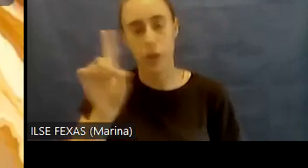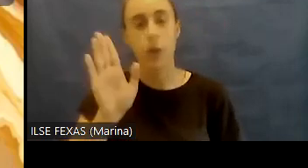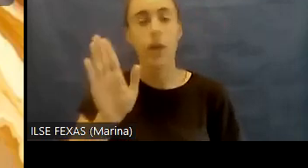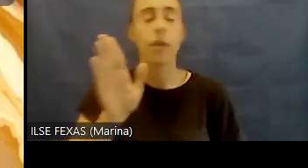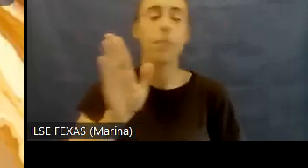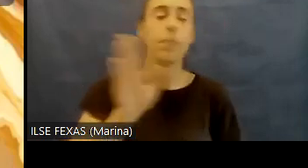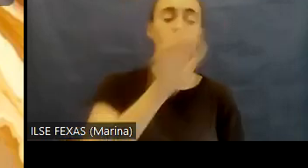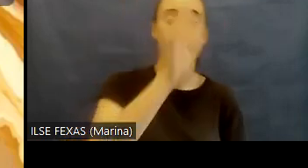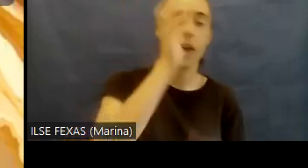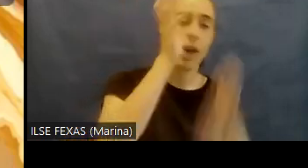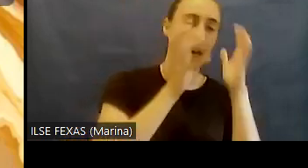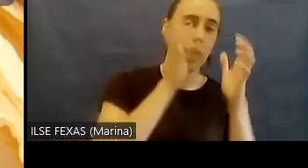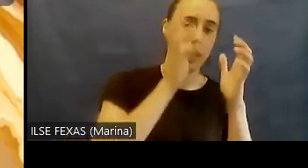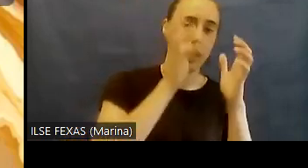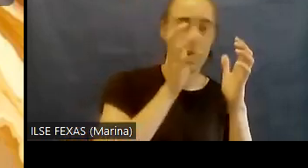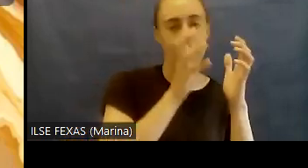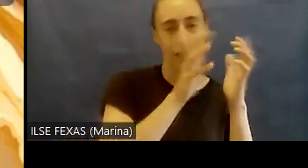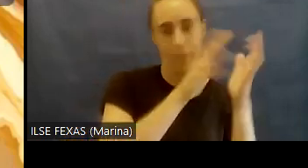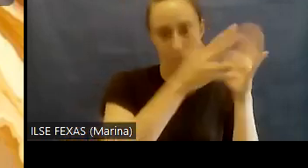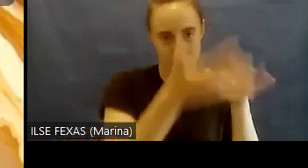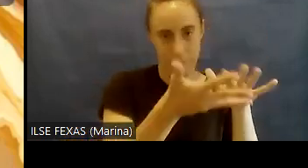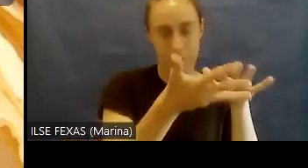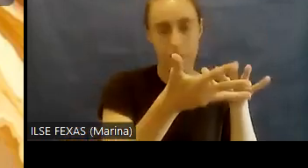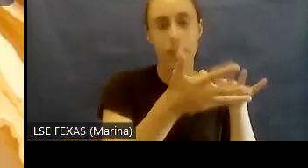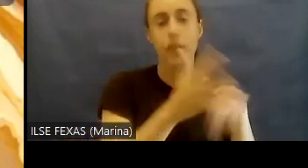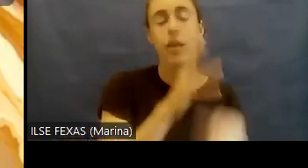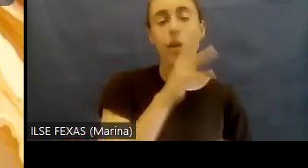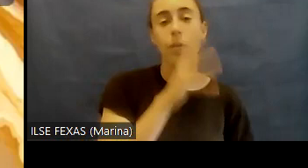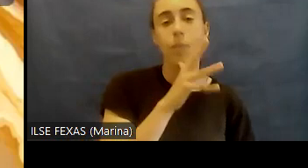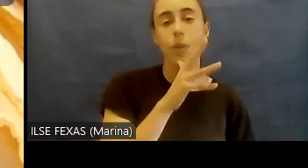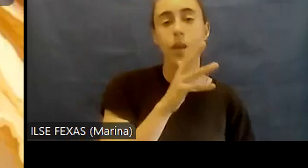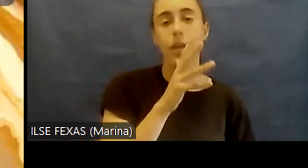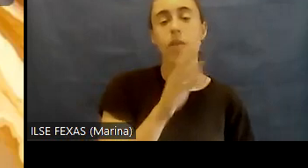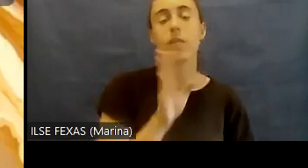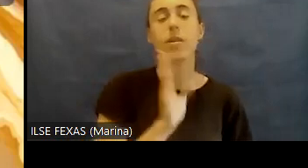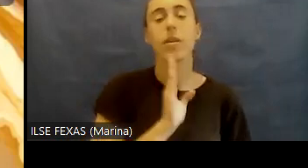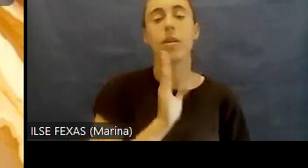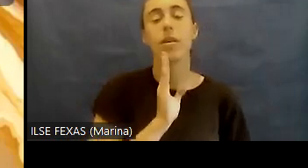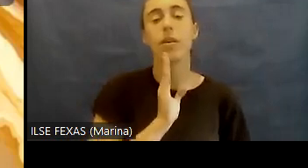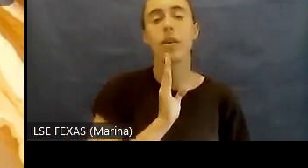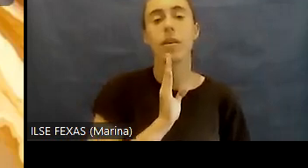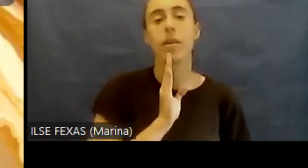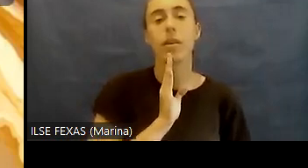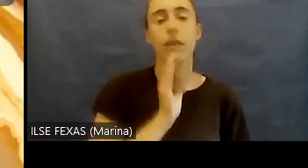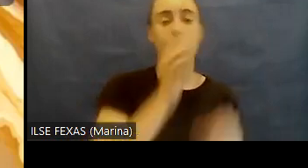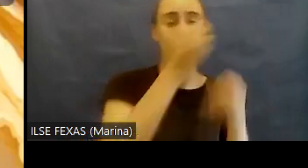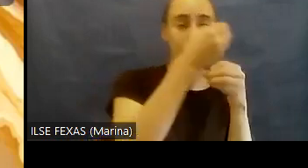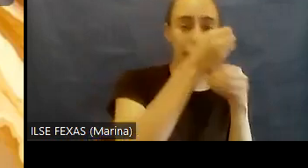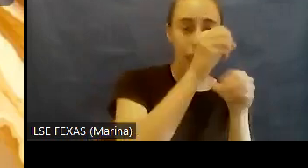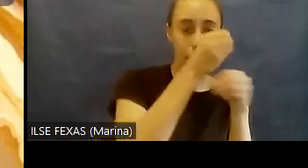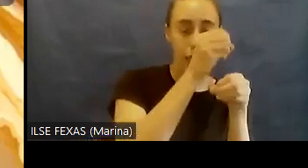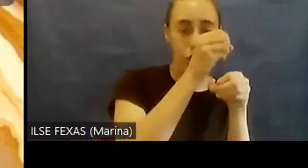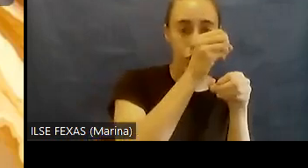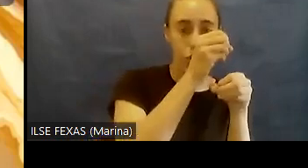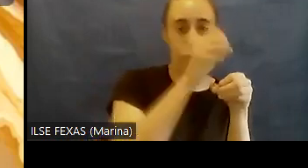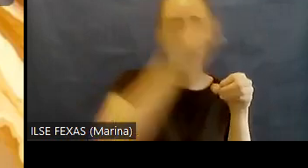aplicado sobre un ser vivo. Por lo tanto, evitamos la pérdida que comentábamos antes al pasar de in vitro a in